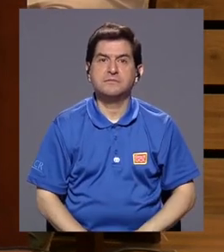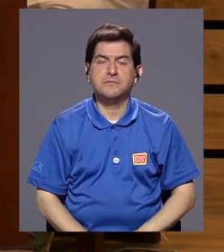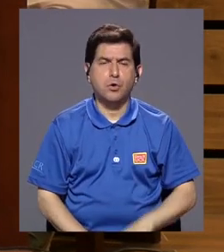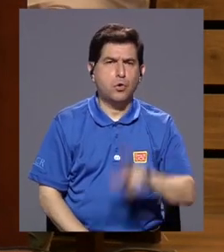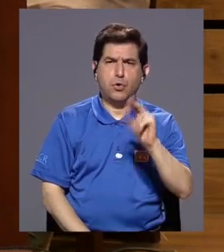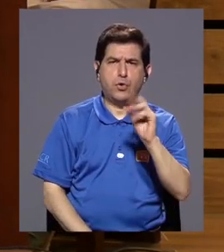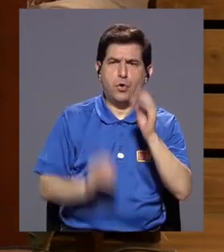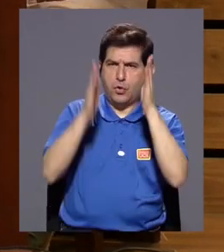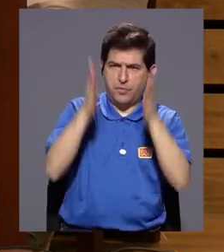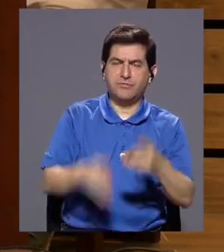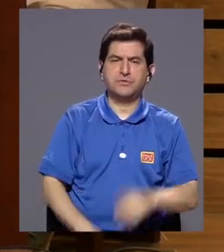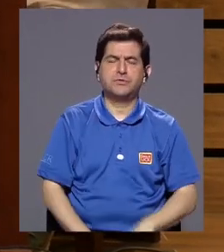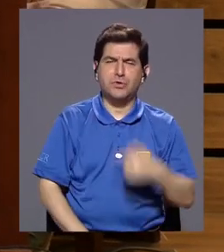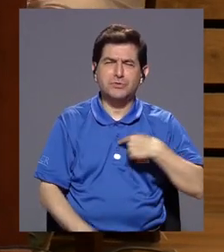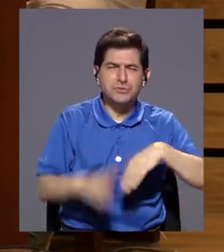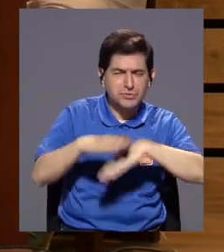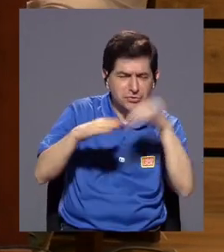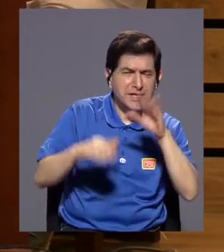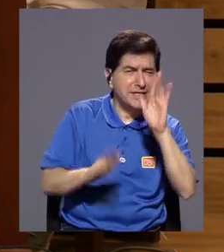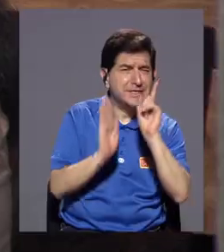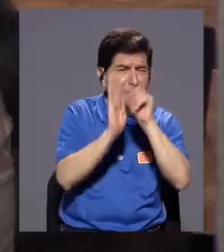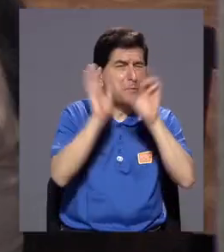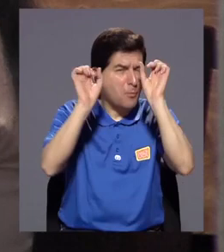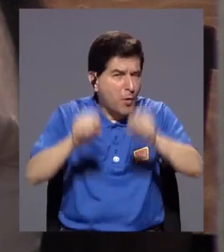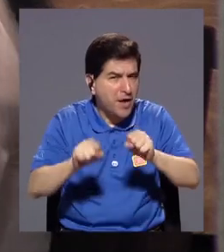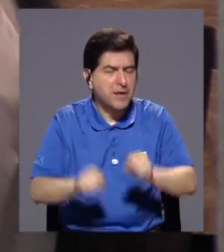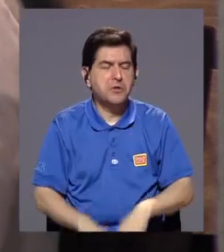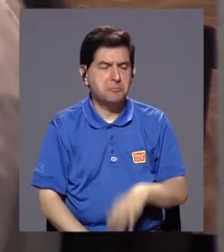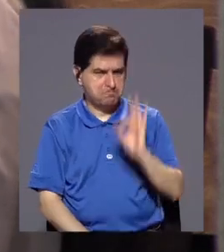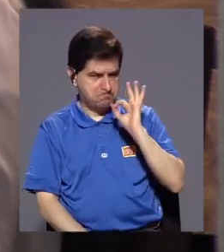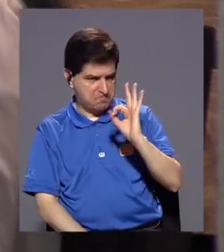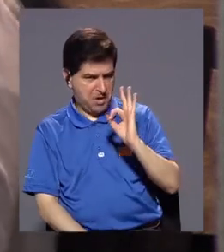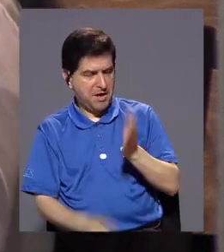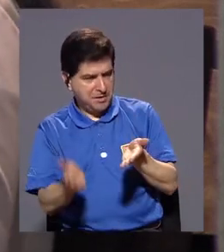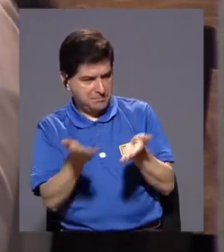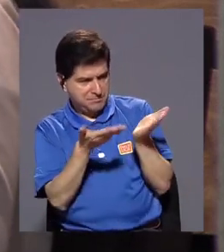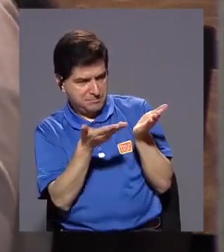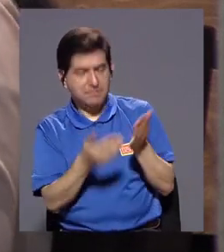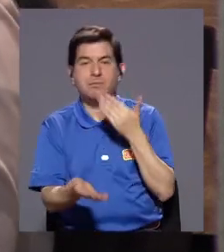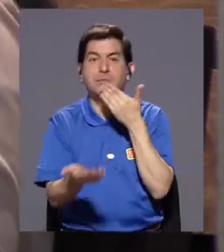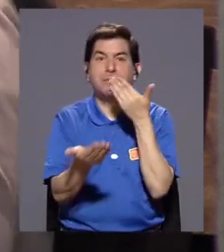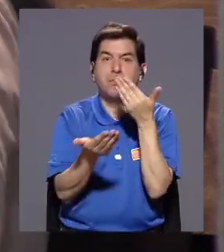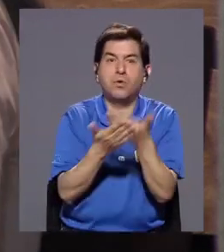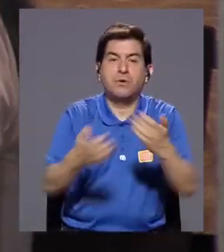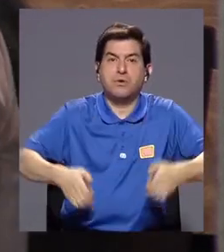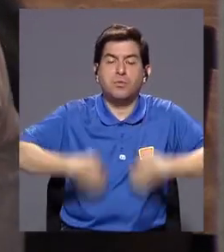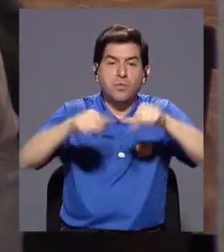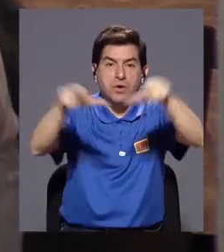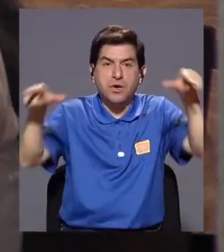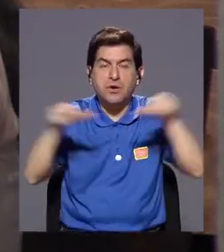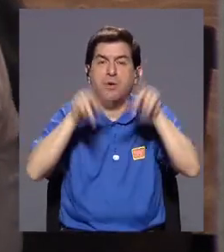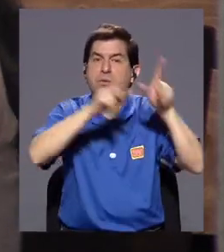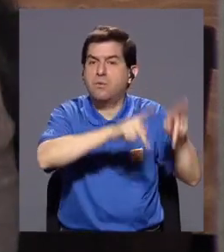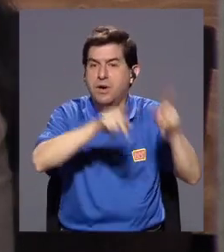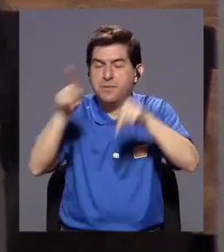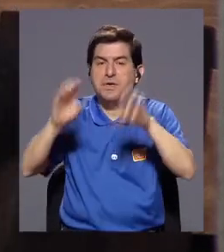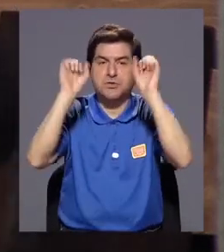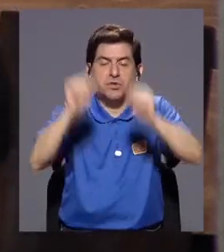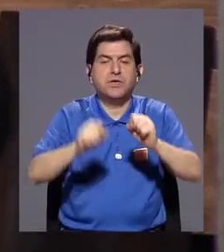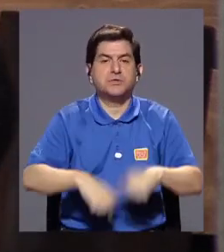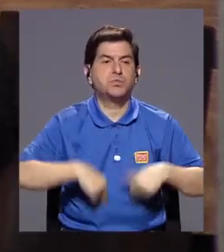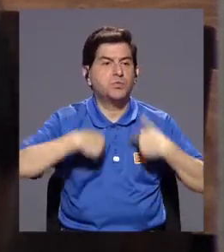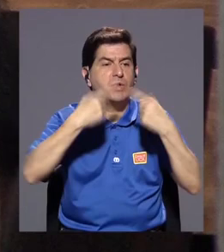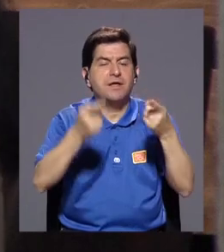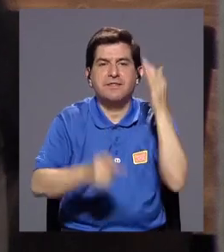puedo retirar 5 minutos, está bien. Sería muy bueno que existiera un lugar donde estas personas puedan llegar y saber que no